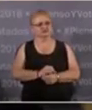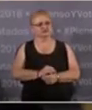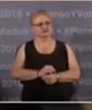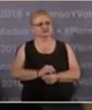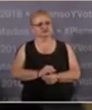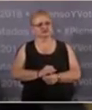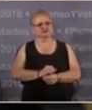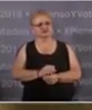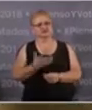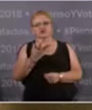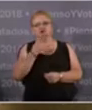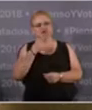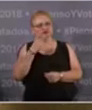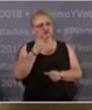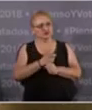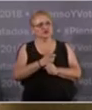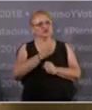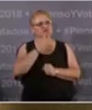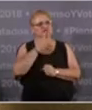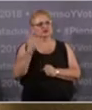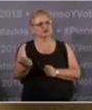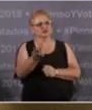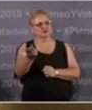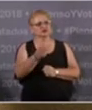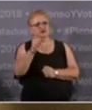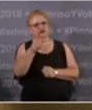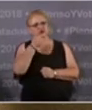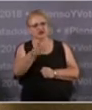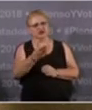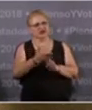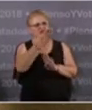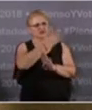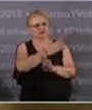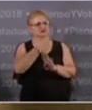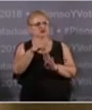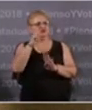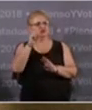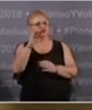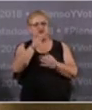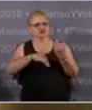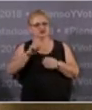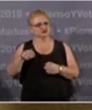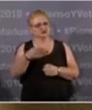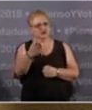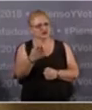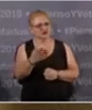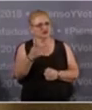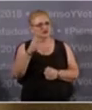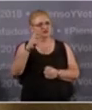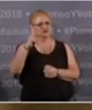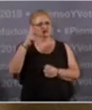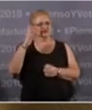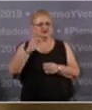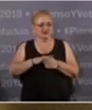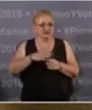Adelante, hago uso de la segunda réplica. Mencionó la prevención del delito, pero no todos los delitos son violentos y no todas las violencias